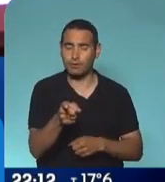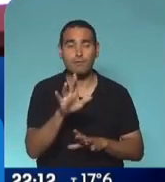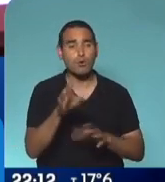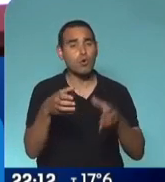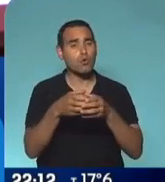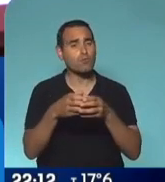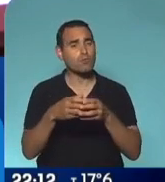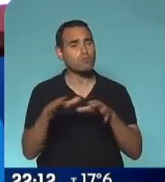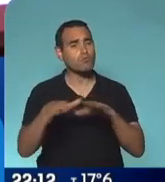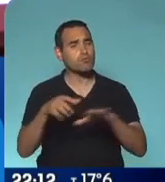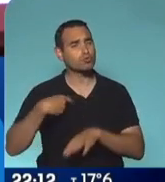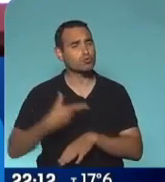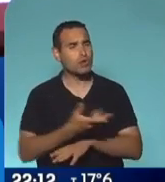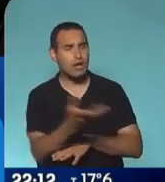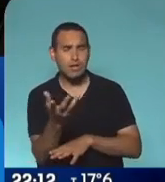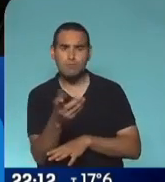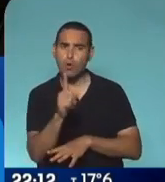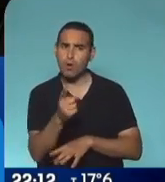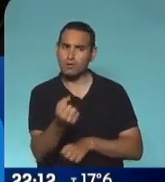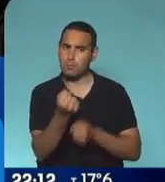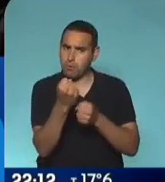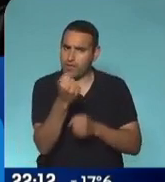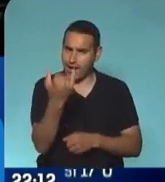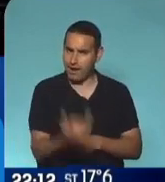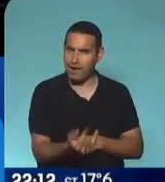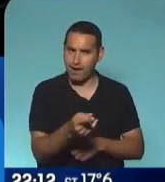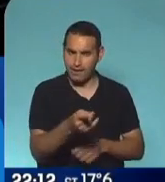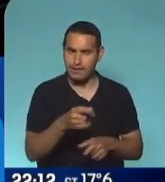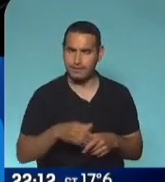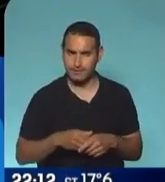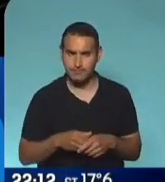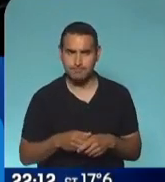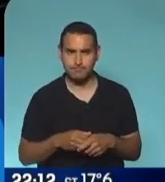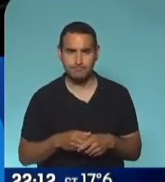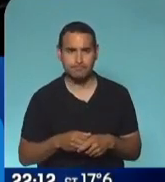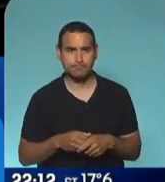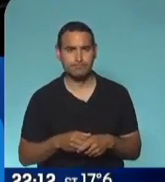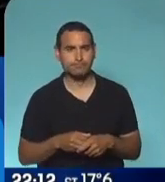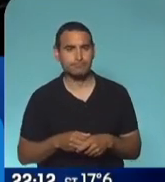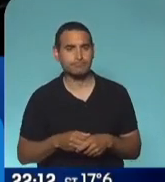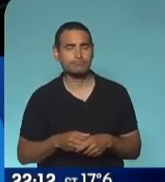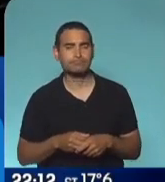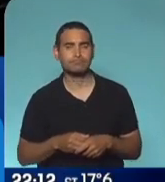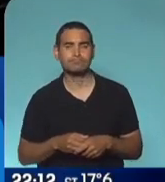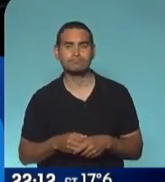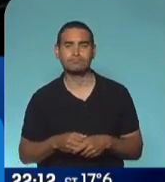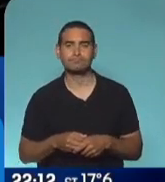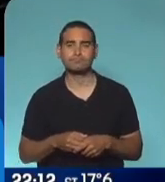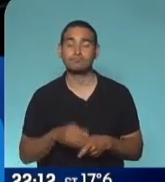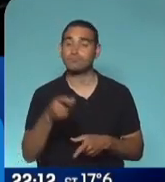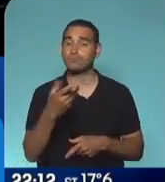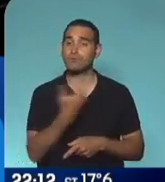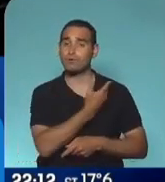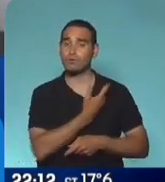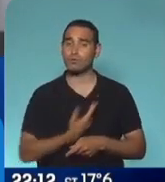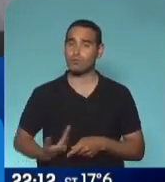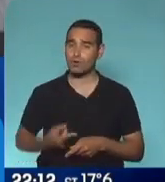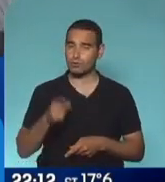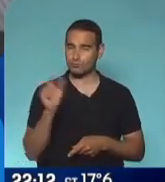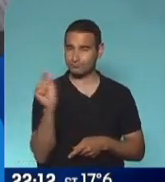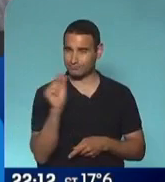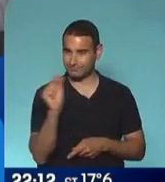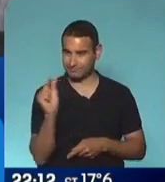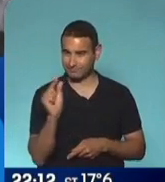al socialismo todavía tiene un peso significativo en términos de electorado, ¿no? De hecho, el gobierno